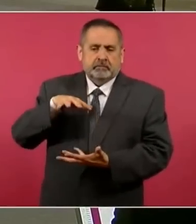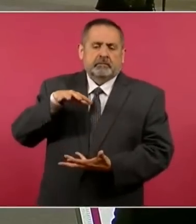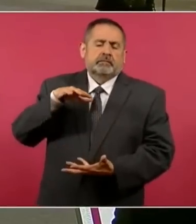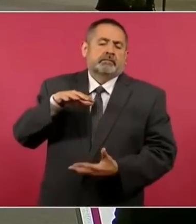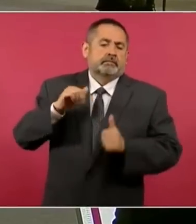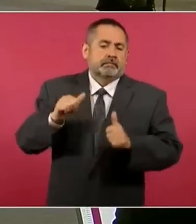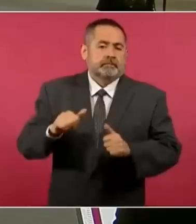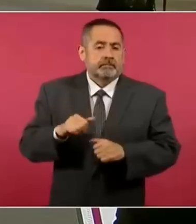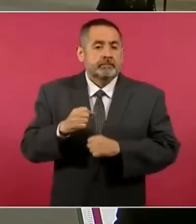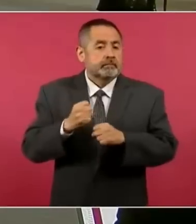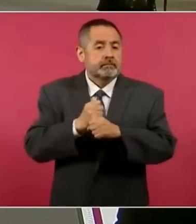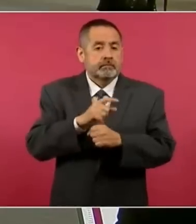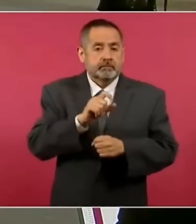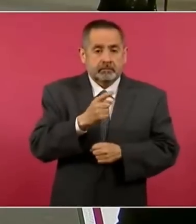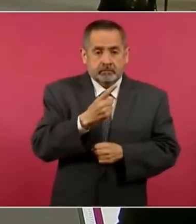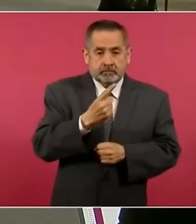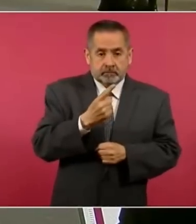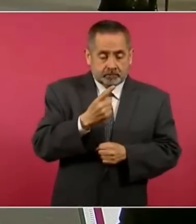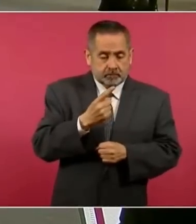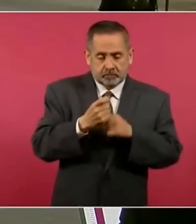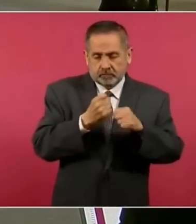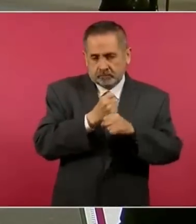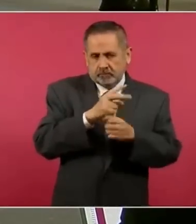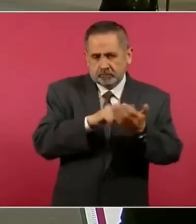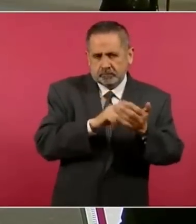En el 21,